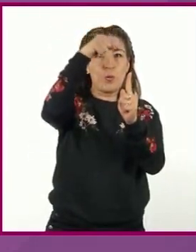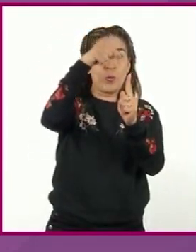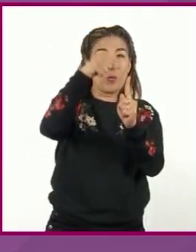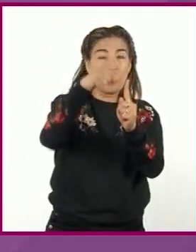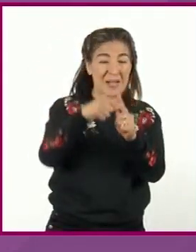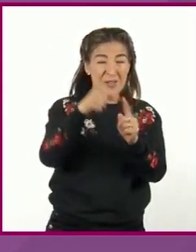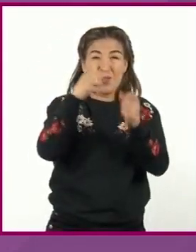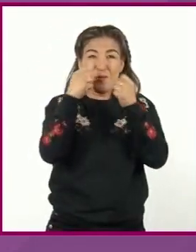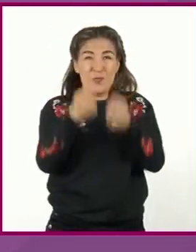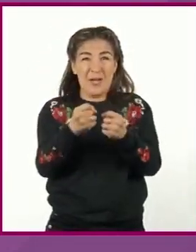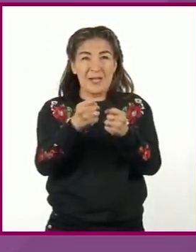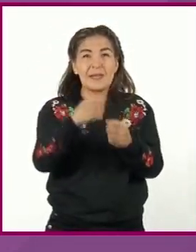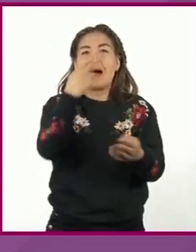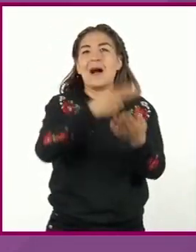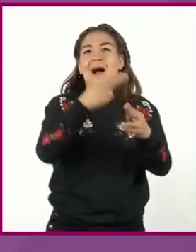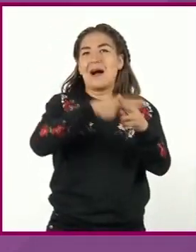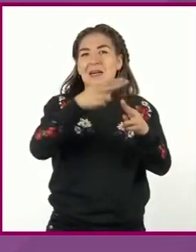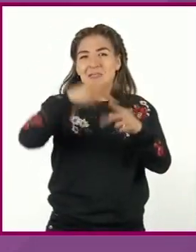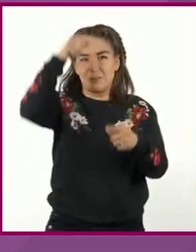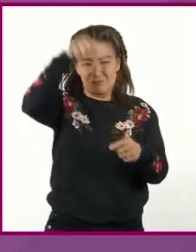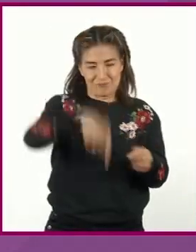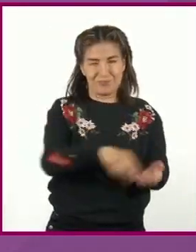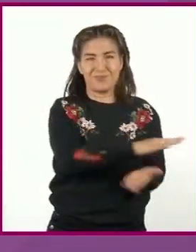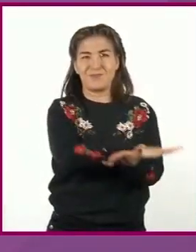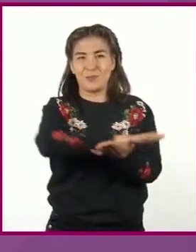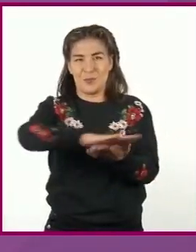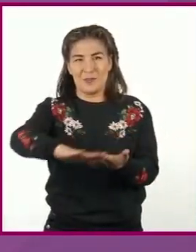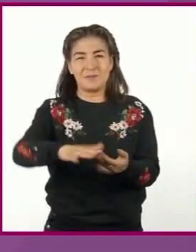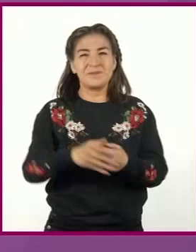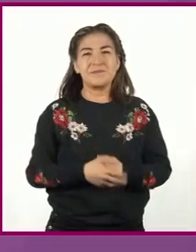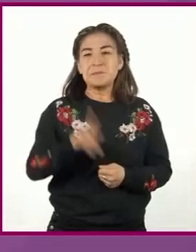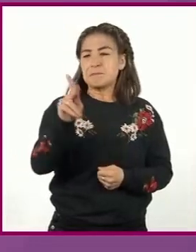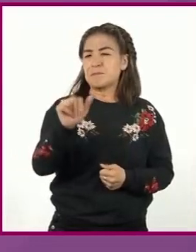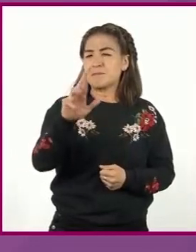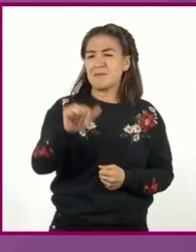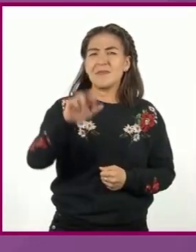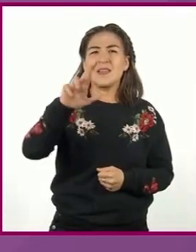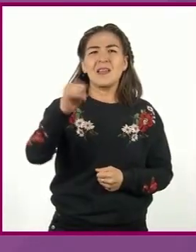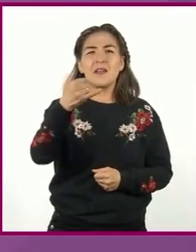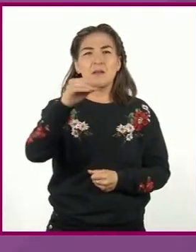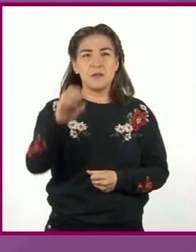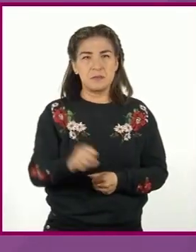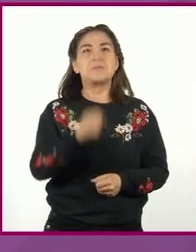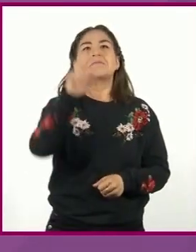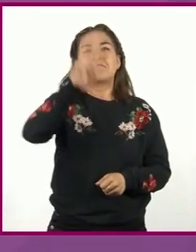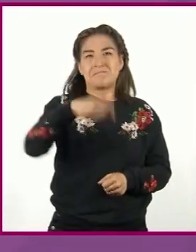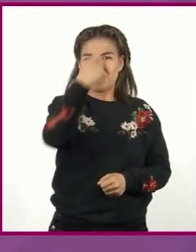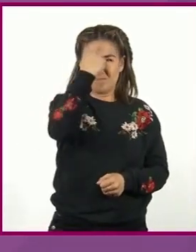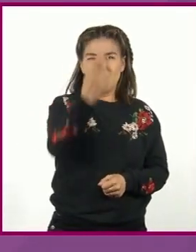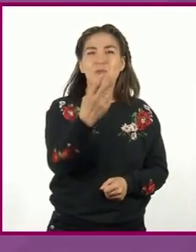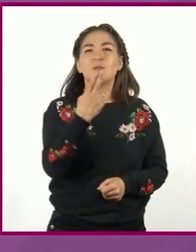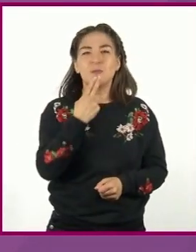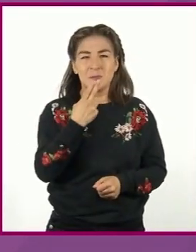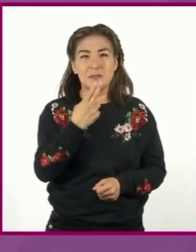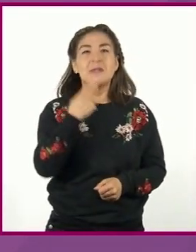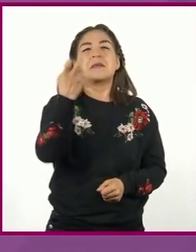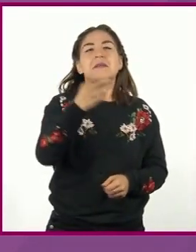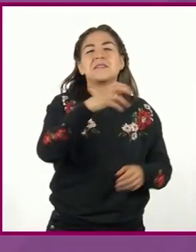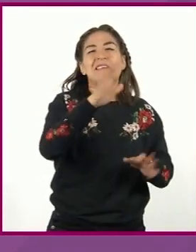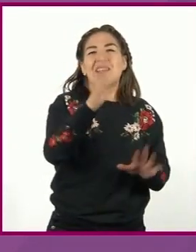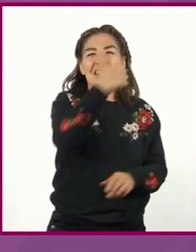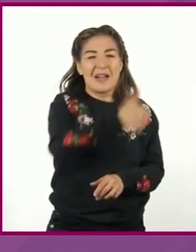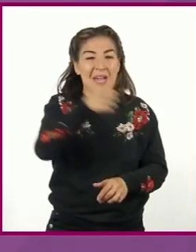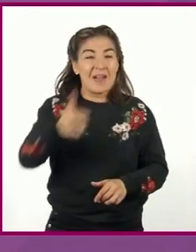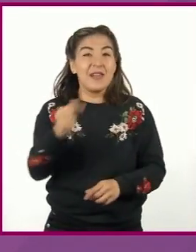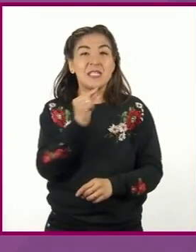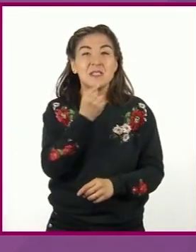grueso hasta llegar al suelo. El pararrayos es un invento de gran utilidad, si consideramos que cada segundo